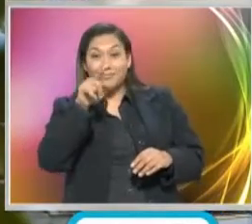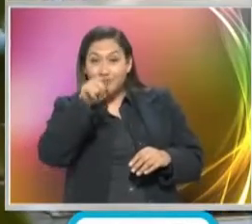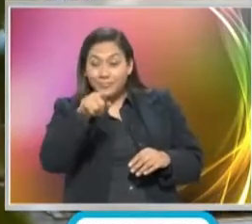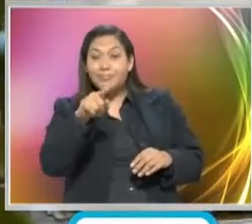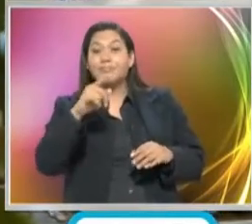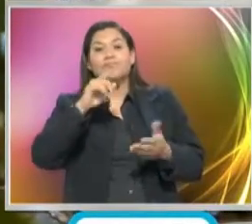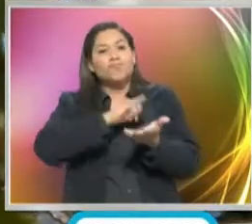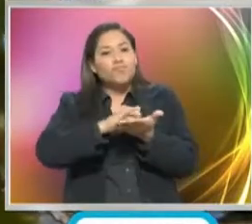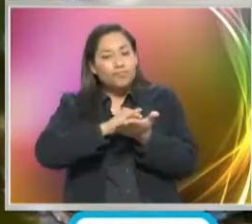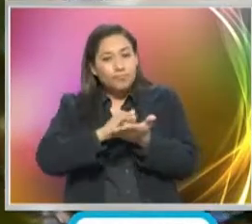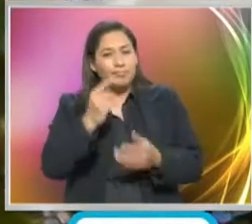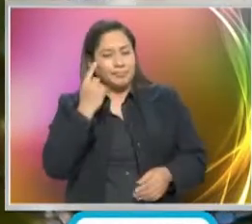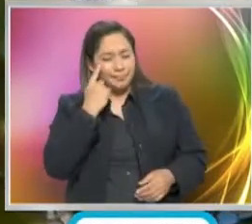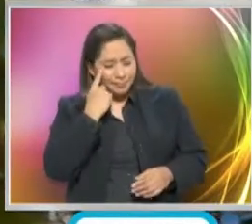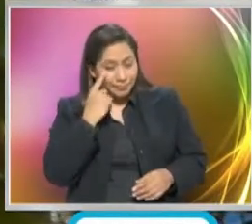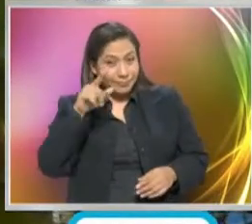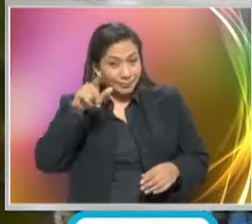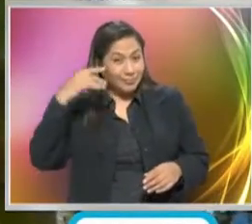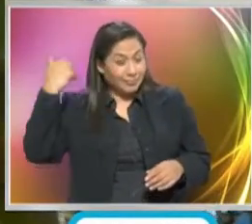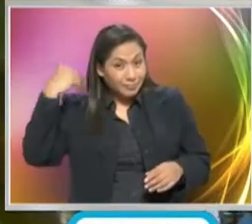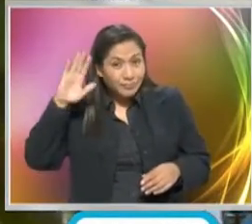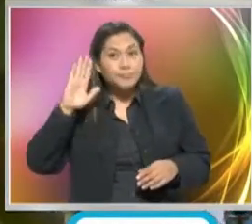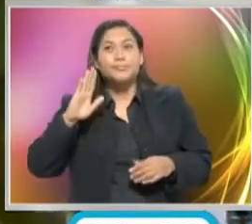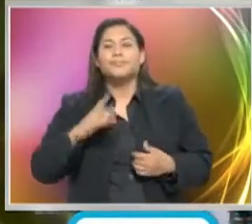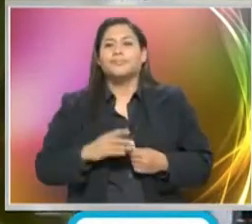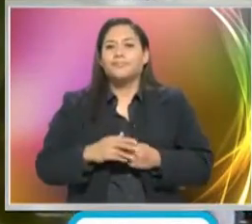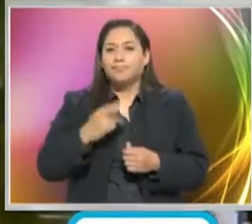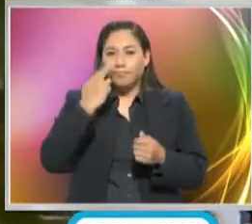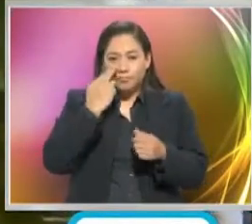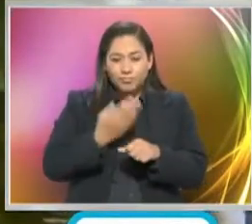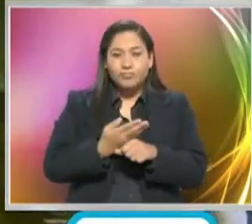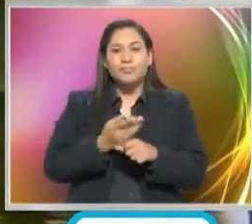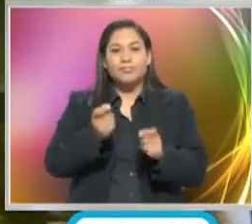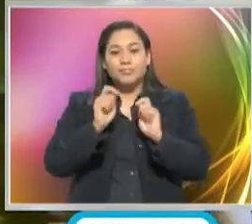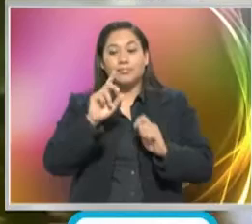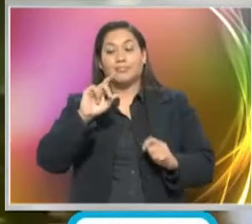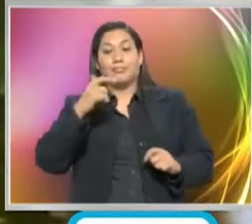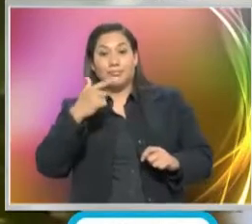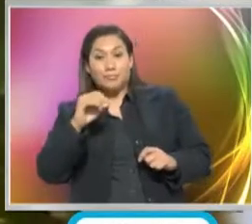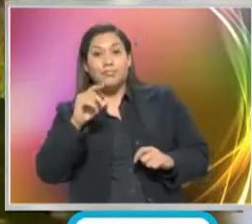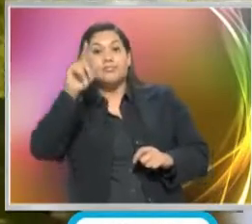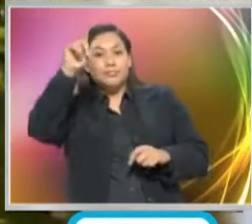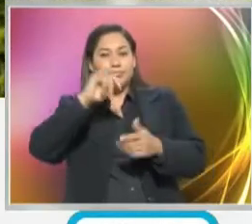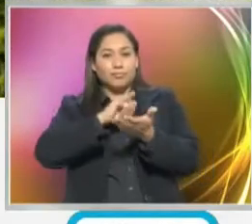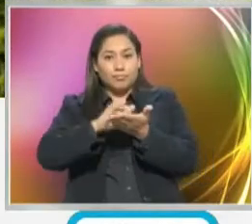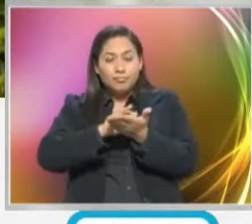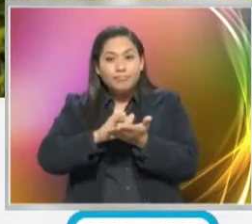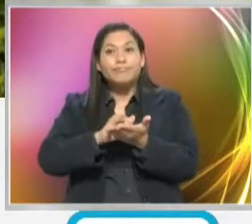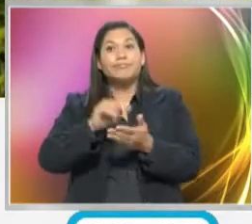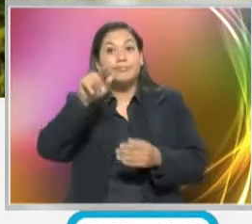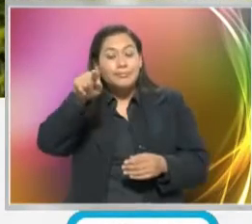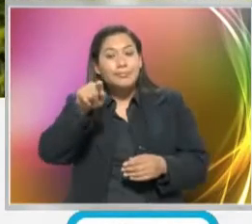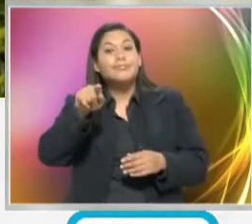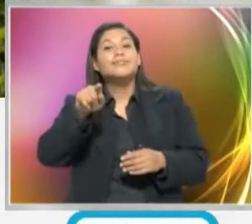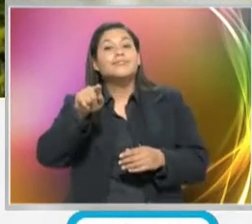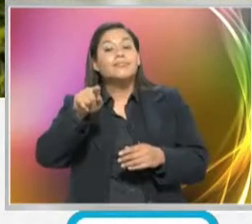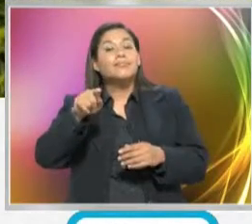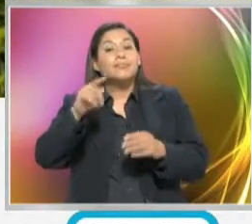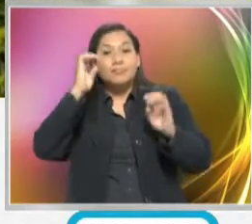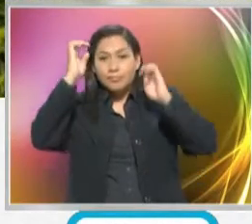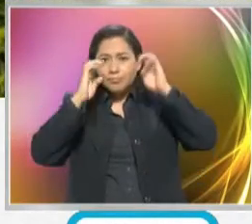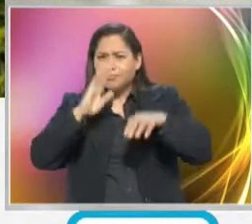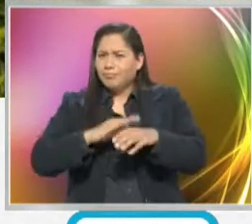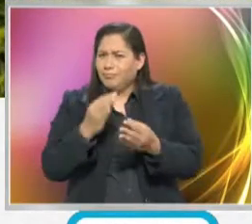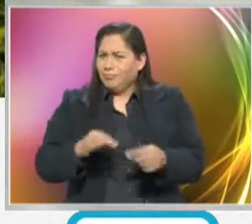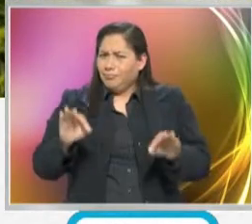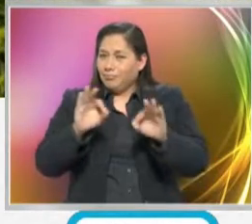era un neoyorquino, que fíjate que era representante de Diego Rivera en Nueva York, le consiguió una de las exposiciones